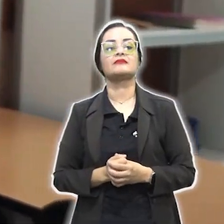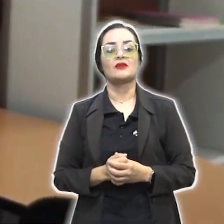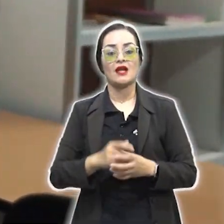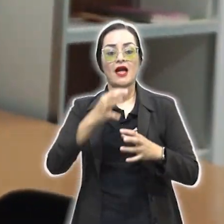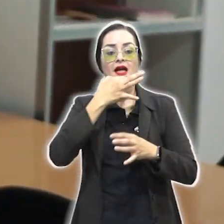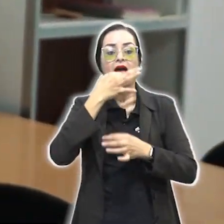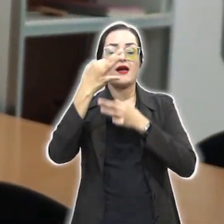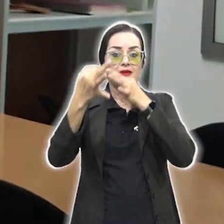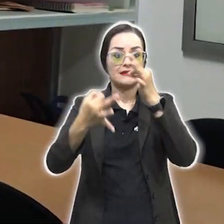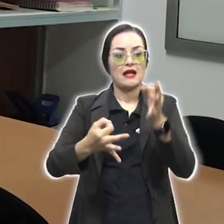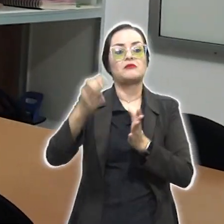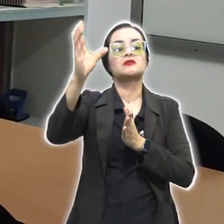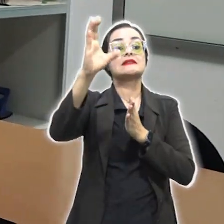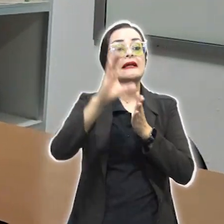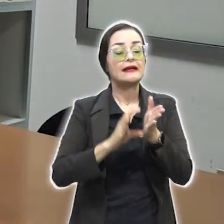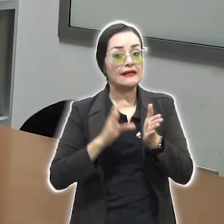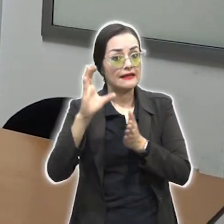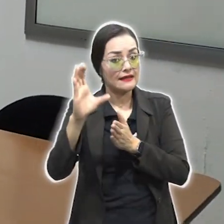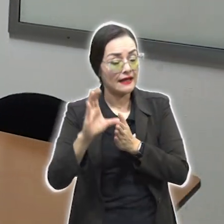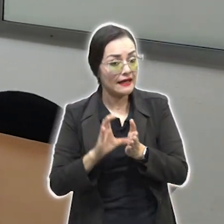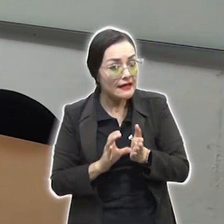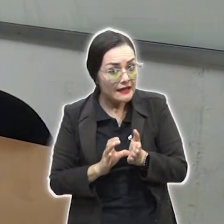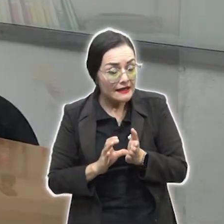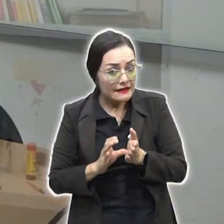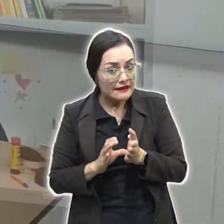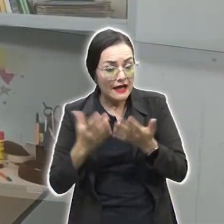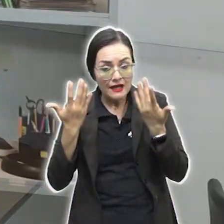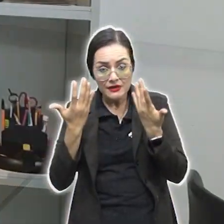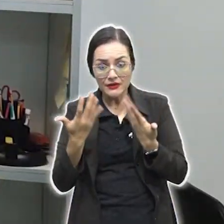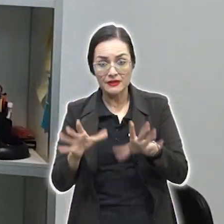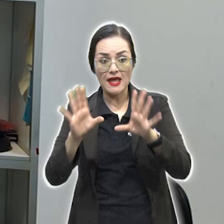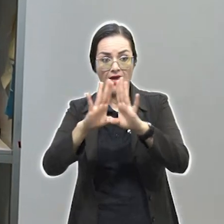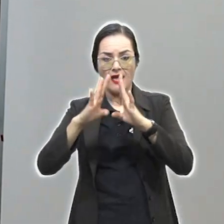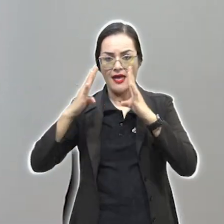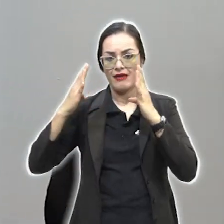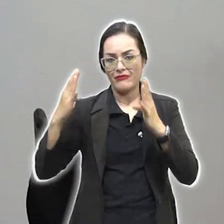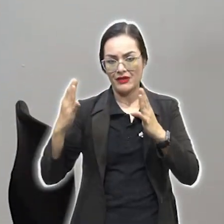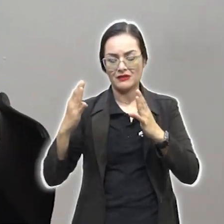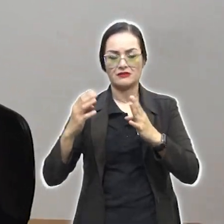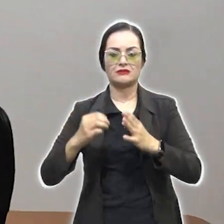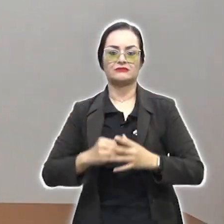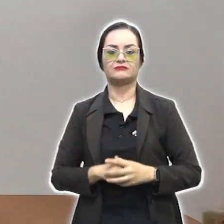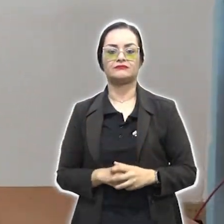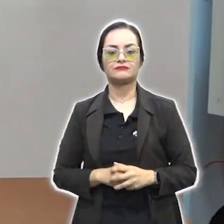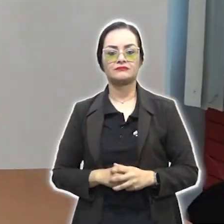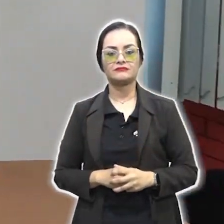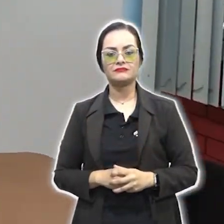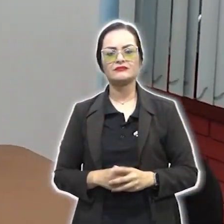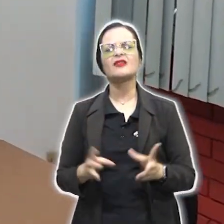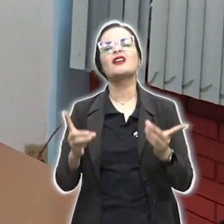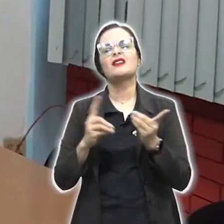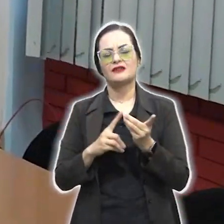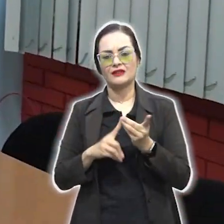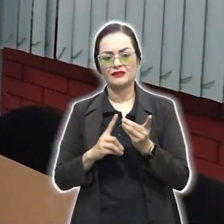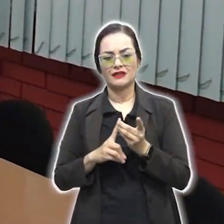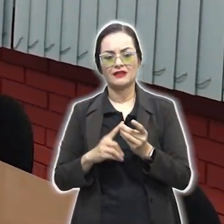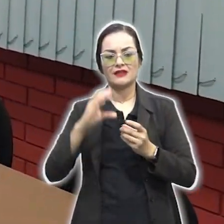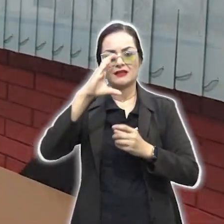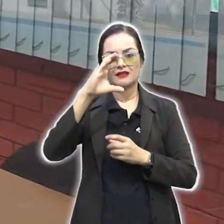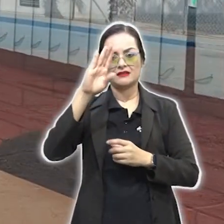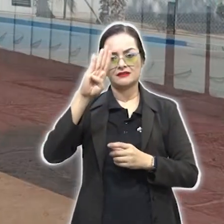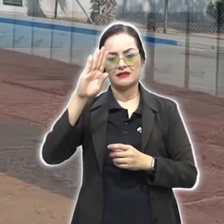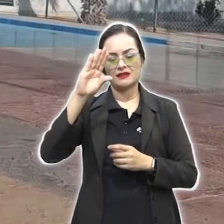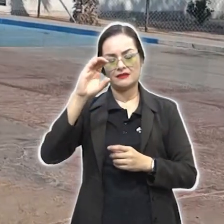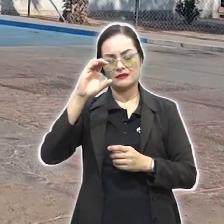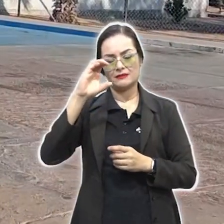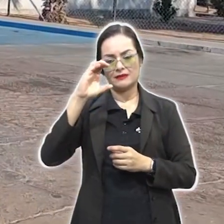abrir el calendario, ellos tienen un margen para pagar y entregarnos el voucher. Estamos ubicados en el CBT 62